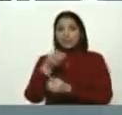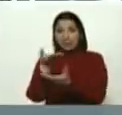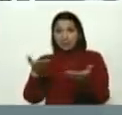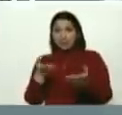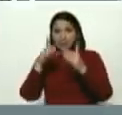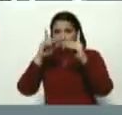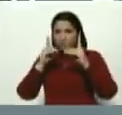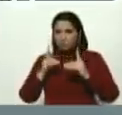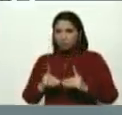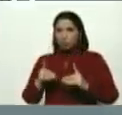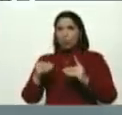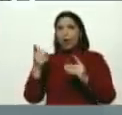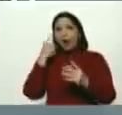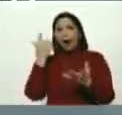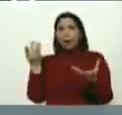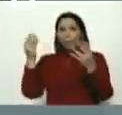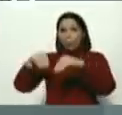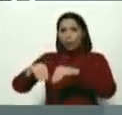decisión consensuada,